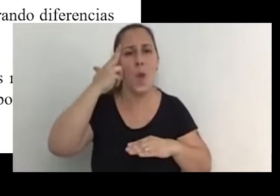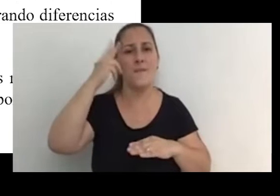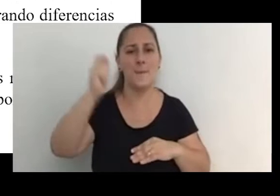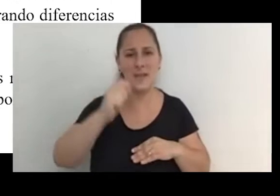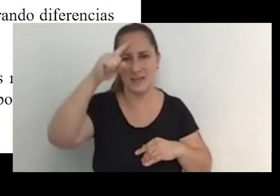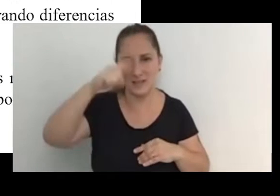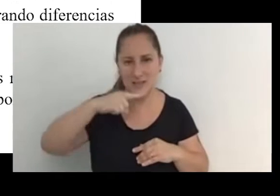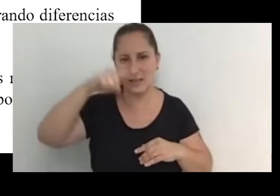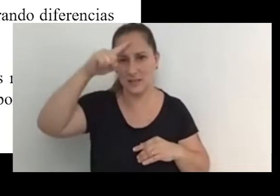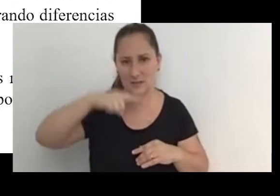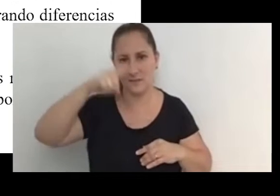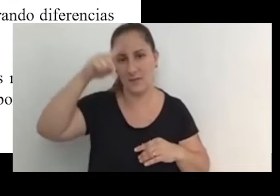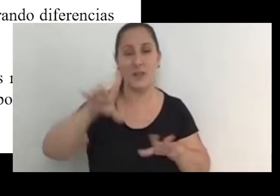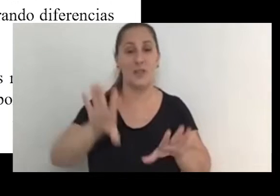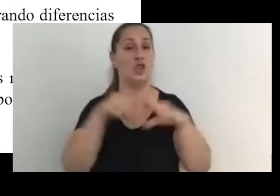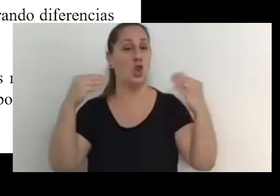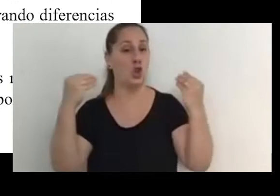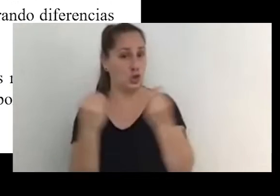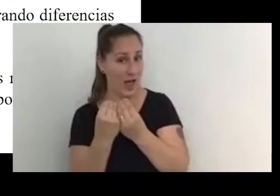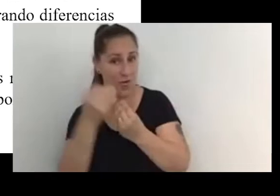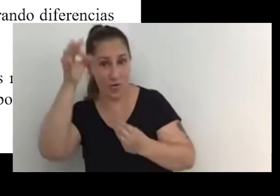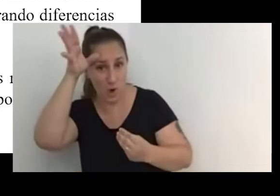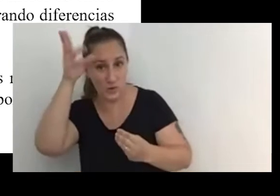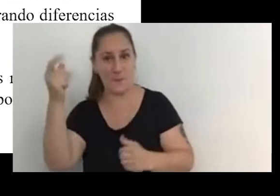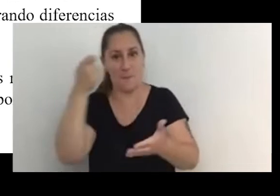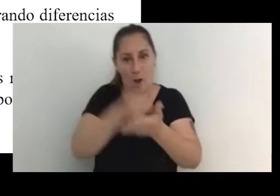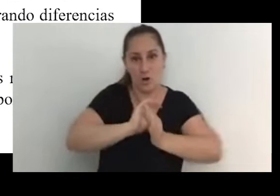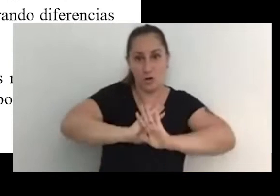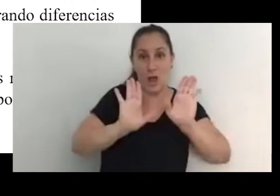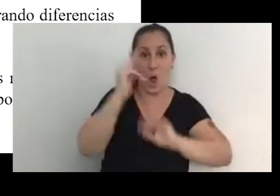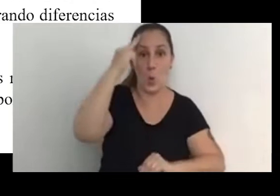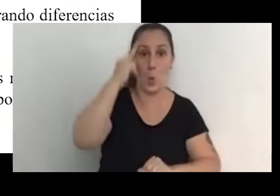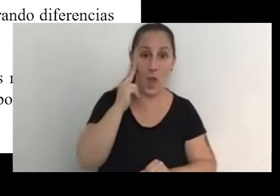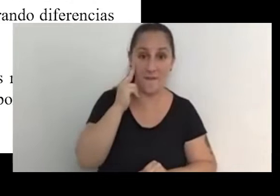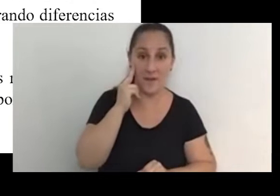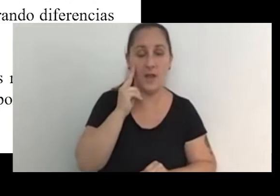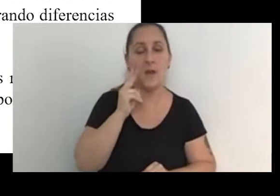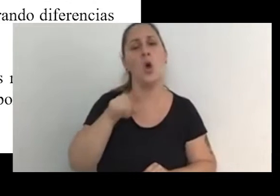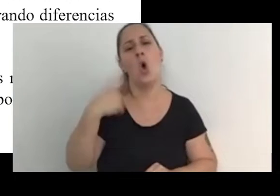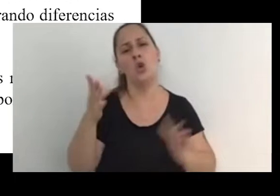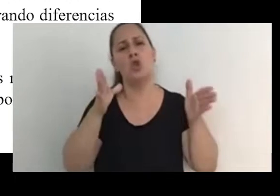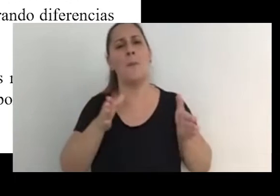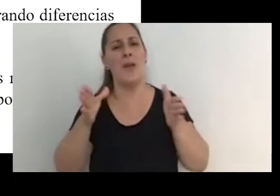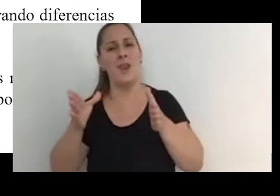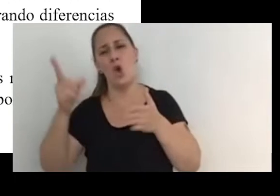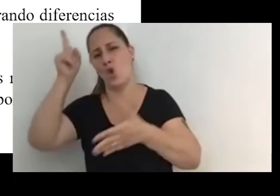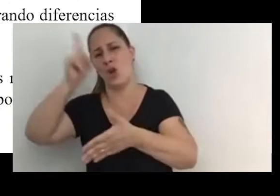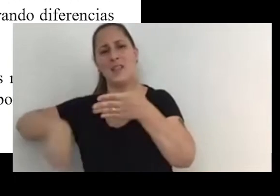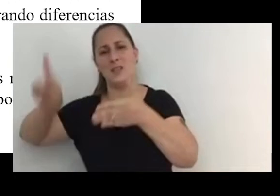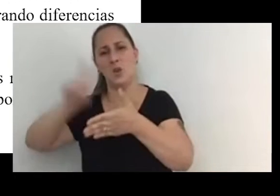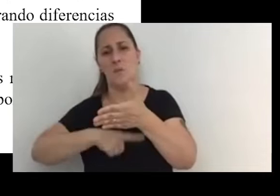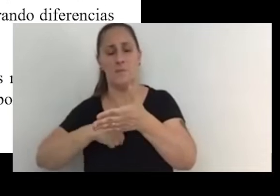mensuales del total de 12 meses del año y otros periodos los hubiera cancelado por